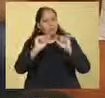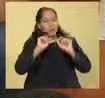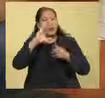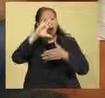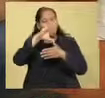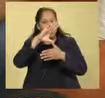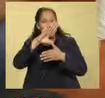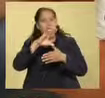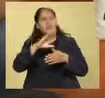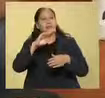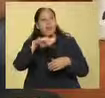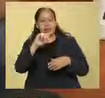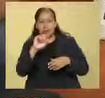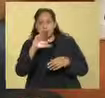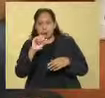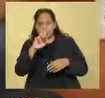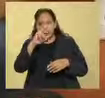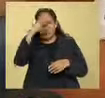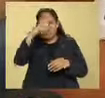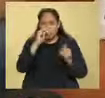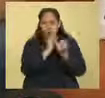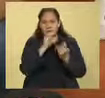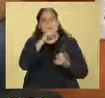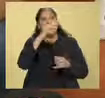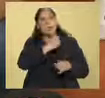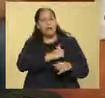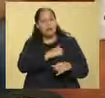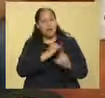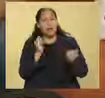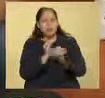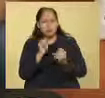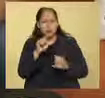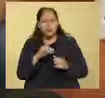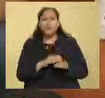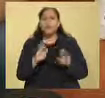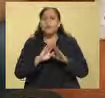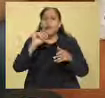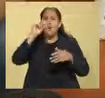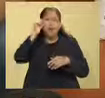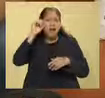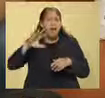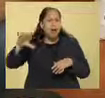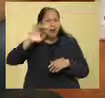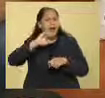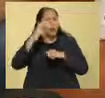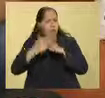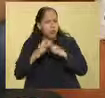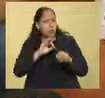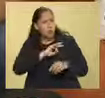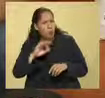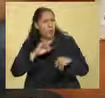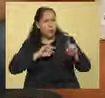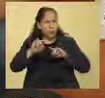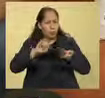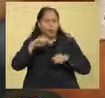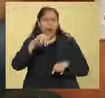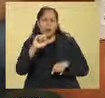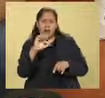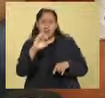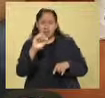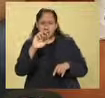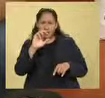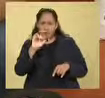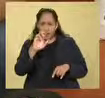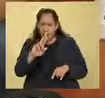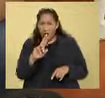ya tienen más que al méxico en canadá también ya de nascar pero se me hace que hacia europa podrían también nascar no pues podrían pero no